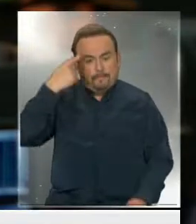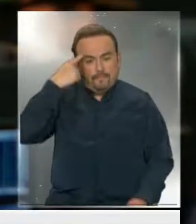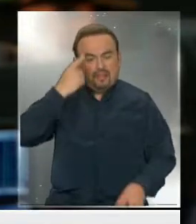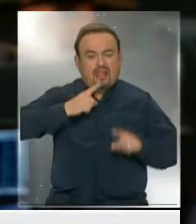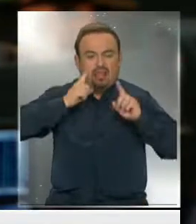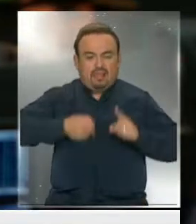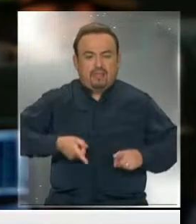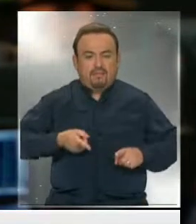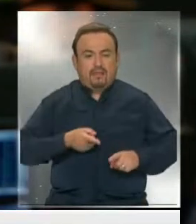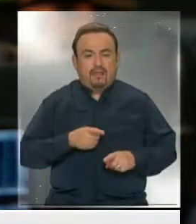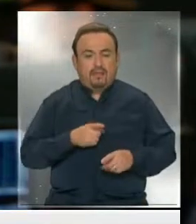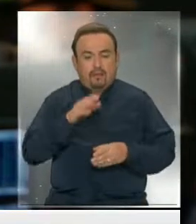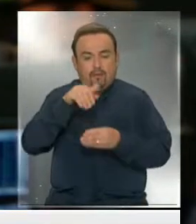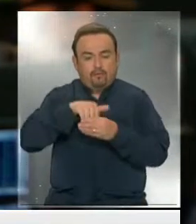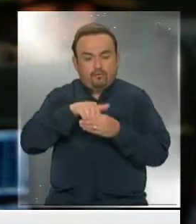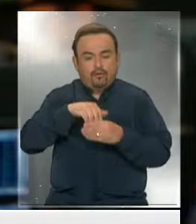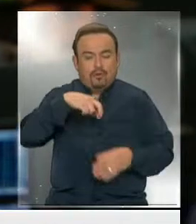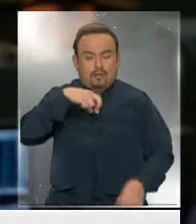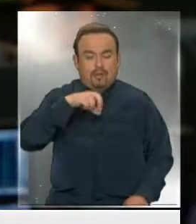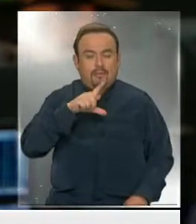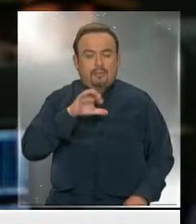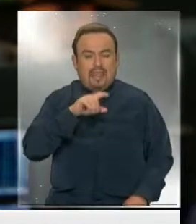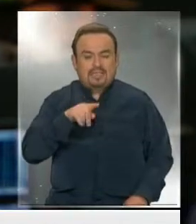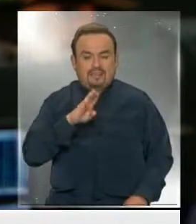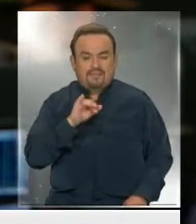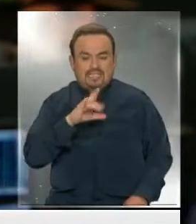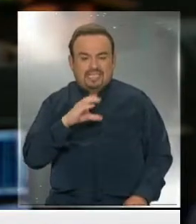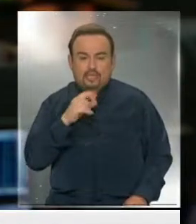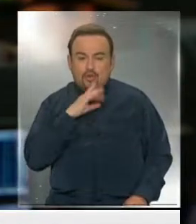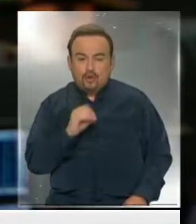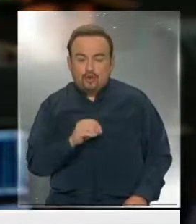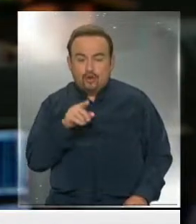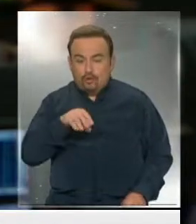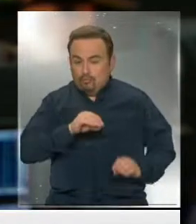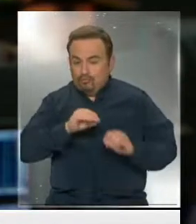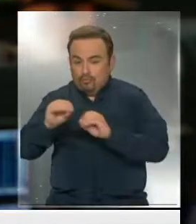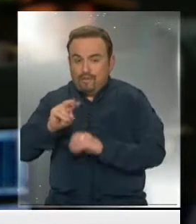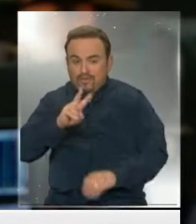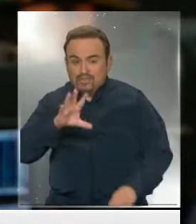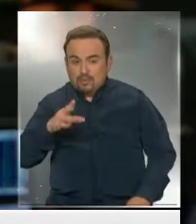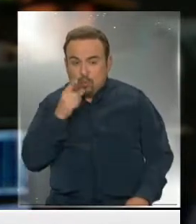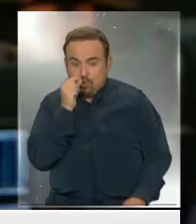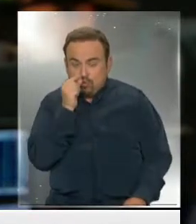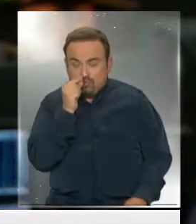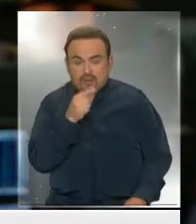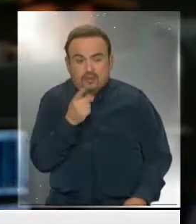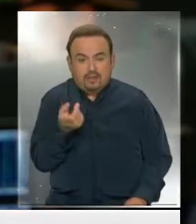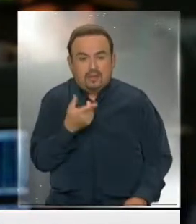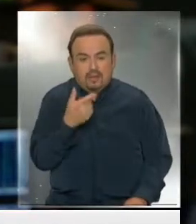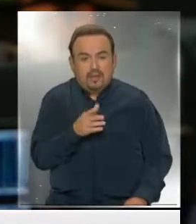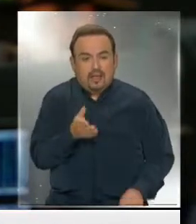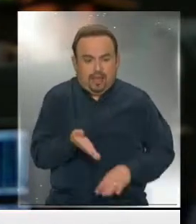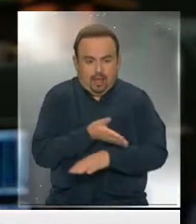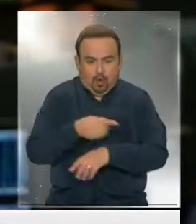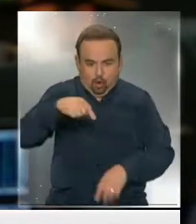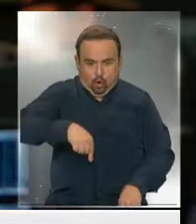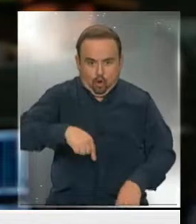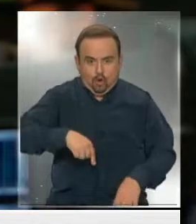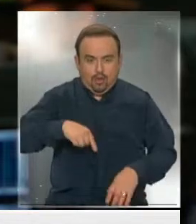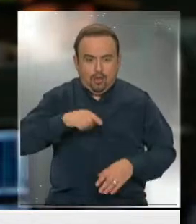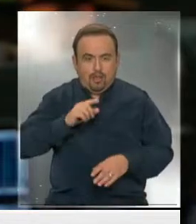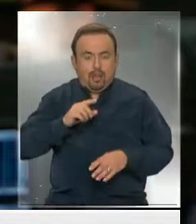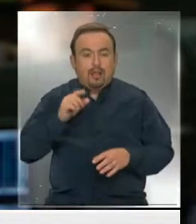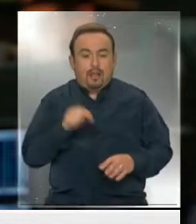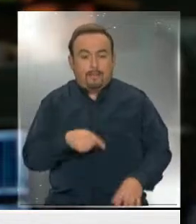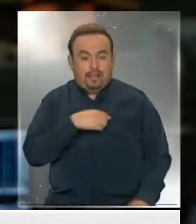debería aplazar el plebiscito en el contexto de la pandemia y que está fijado para el 25 de octubre próximo. Inicialmente iba a tener lugar hoy. De hecho,